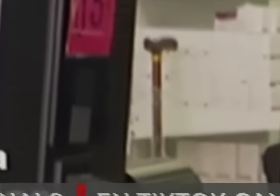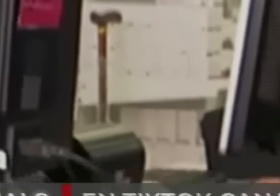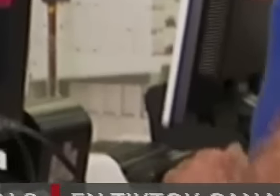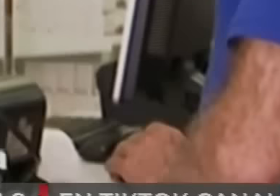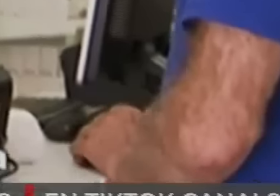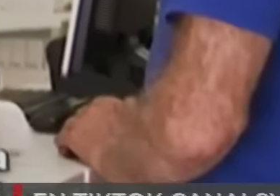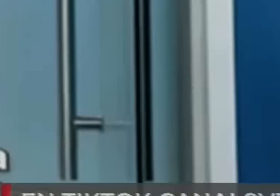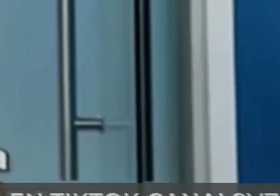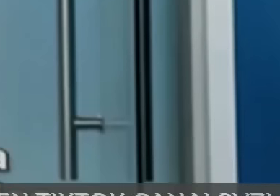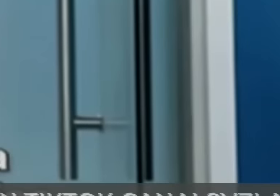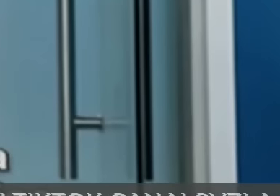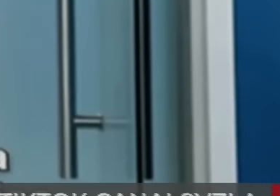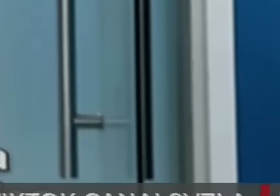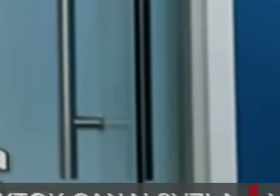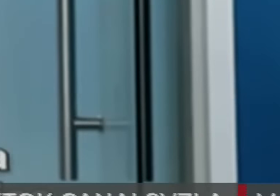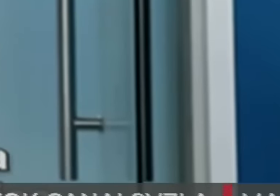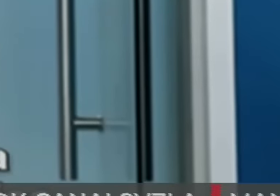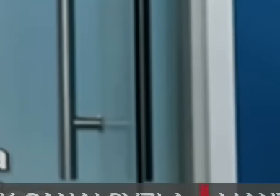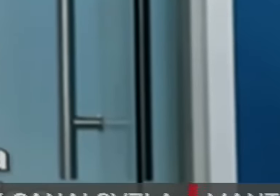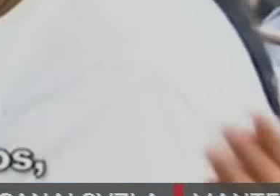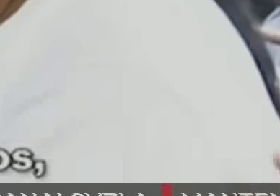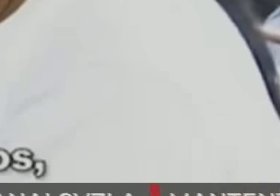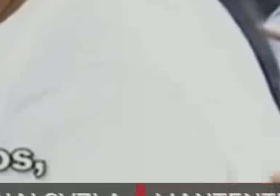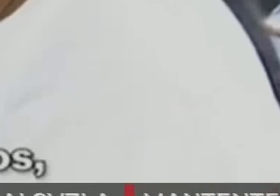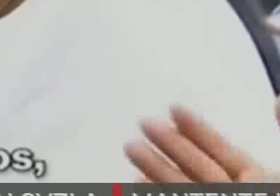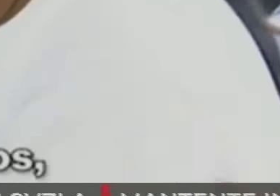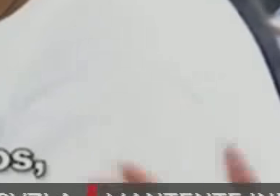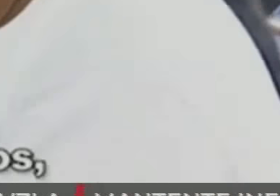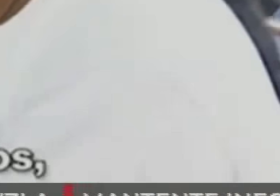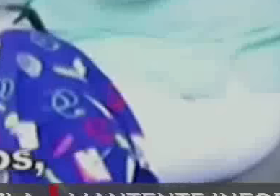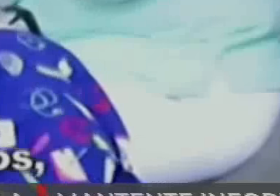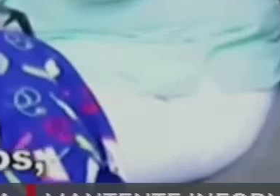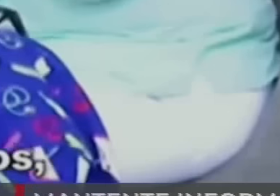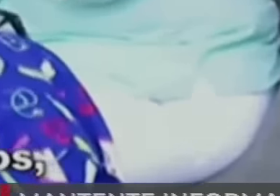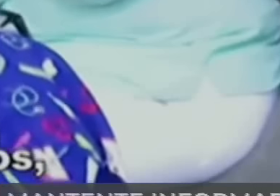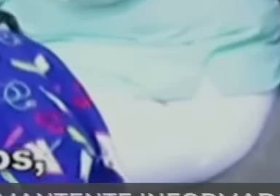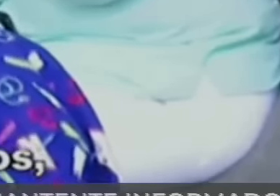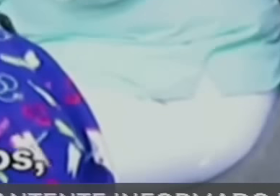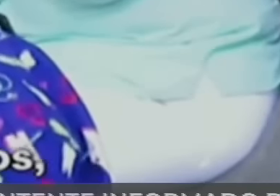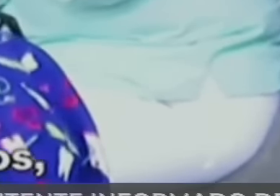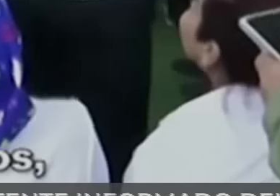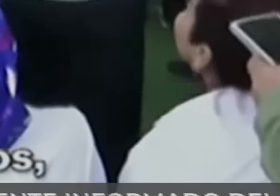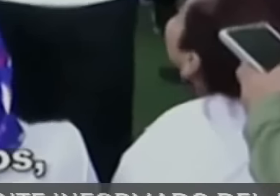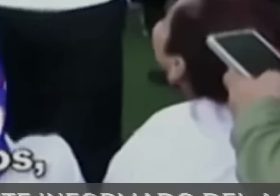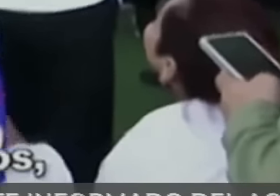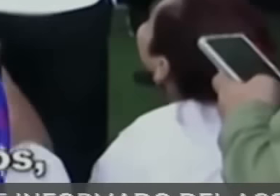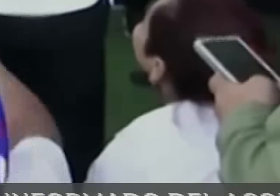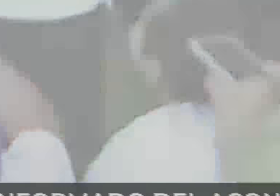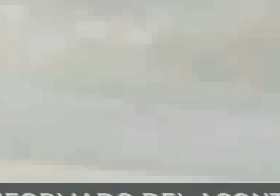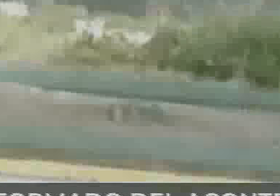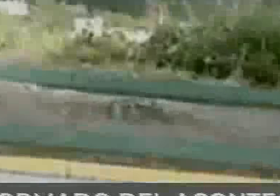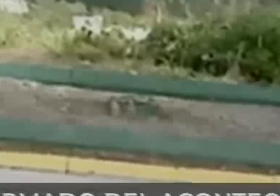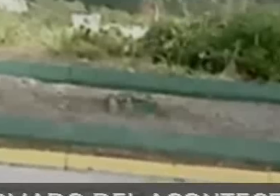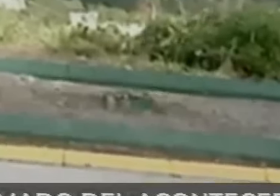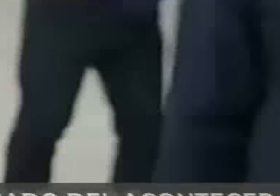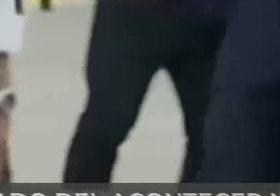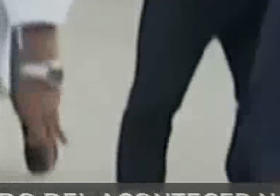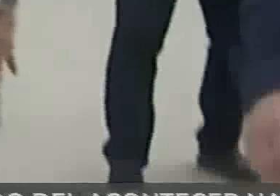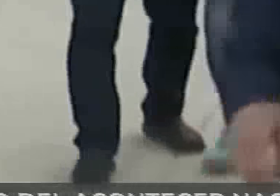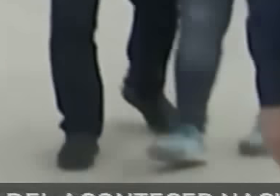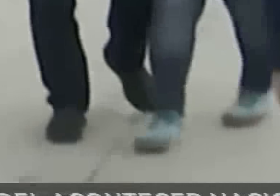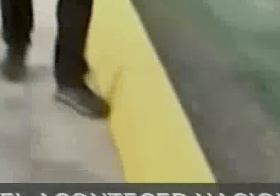público, gratuito, de calidad, científico. Nada ni nadie ha podido con nosotros, ni nadie podrá. Más